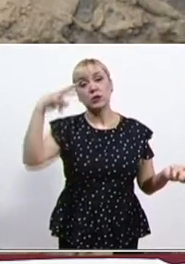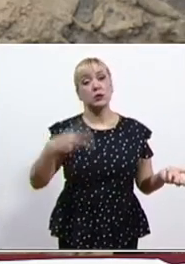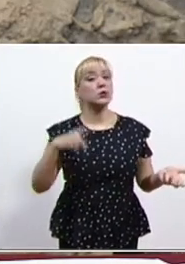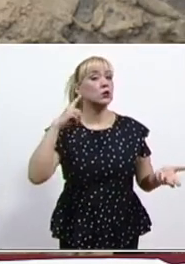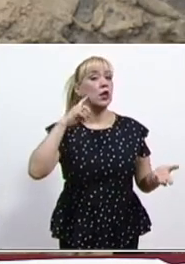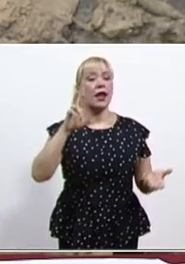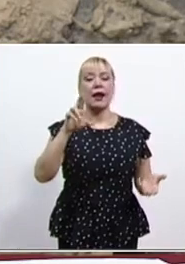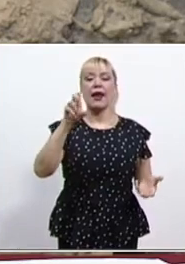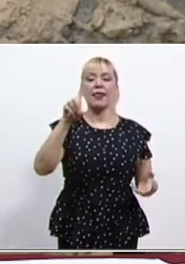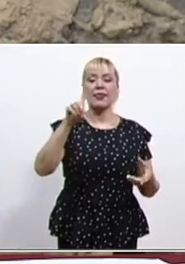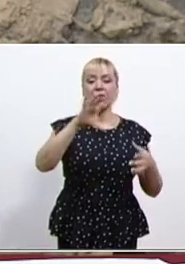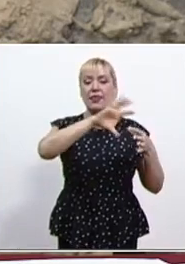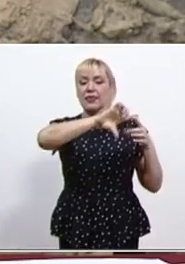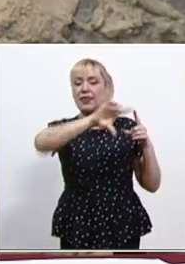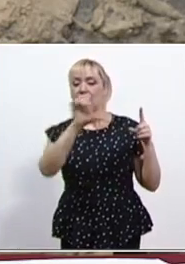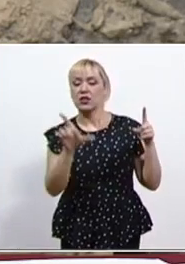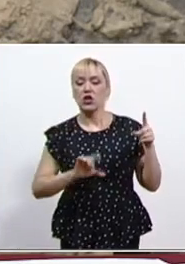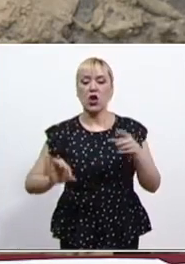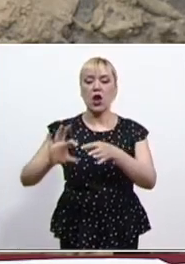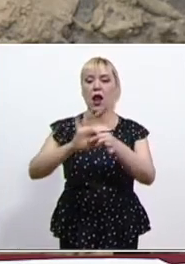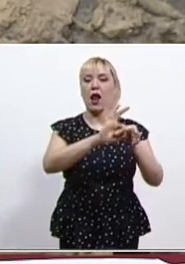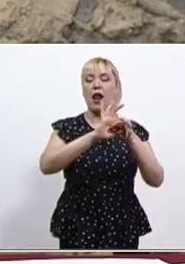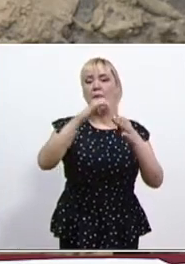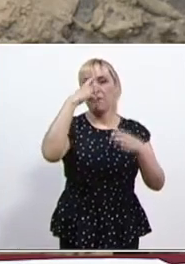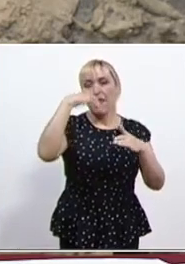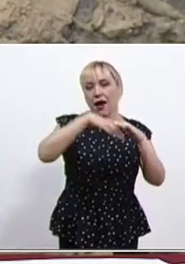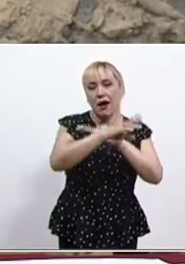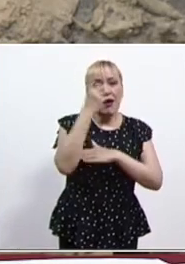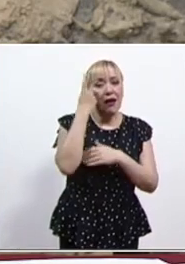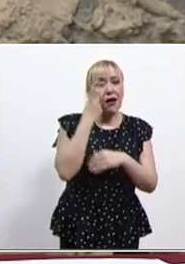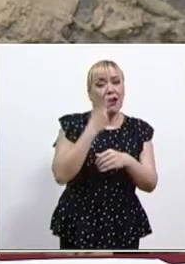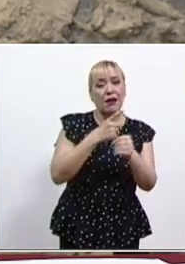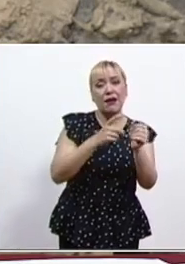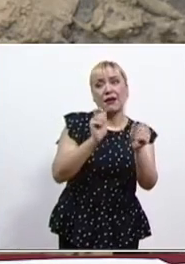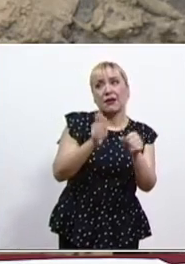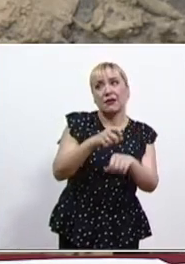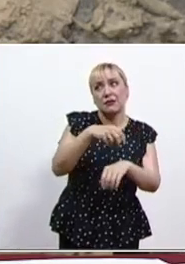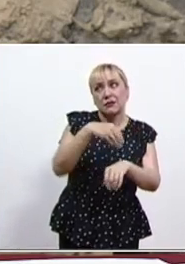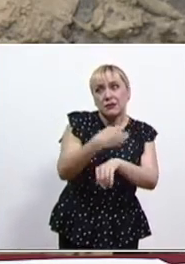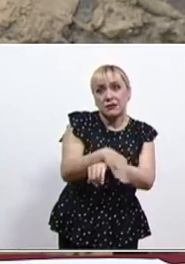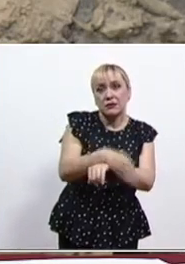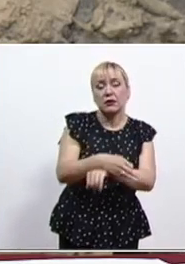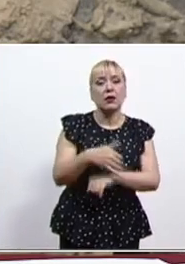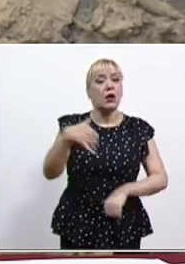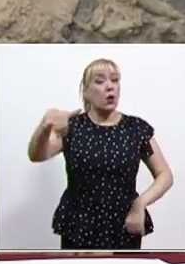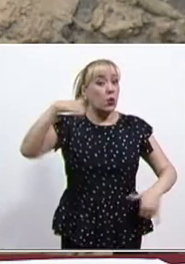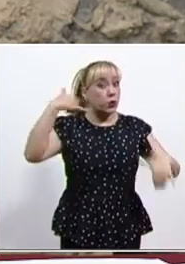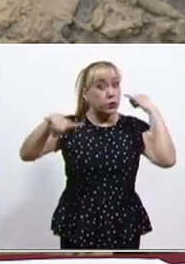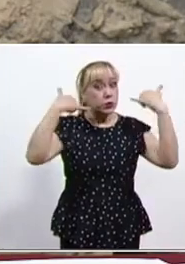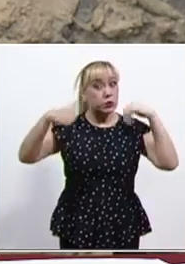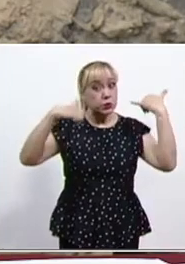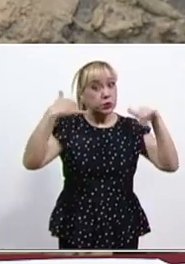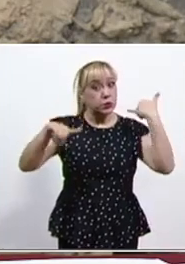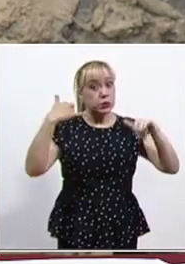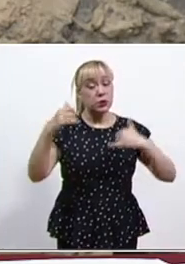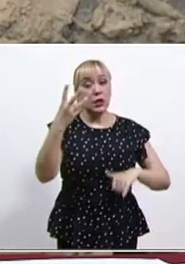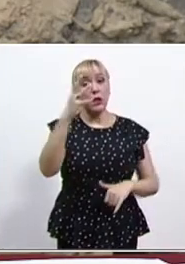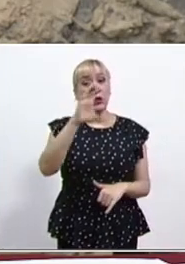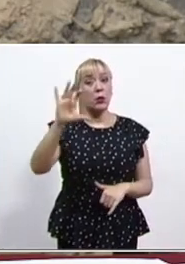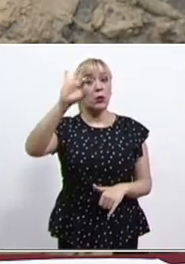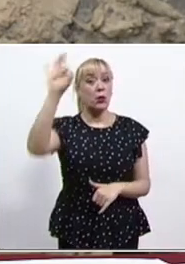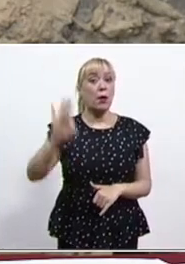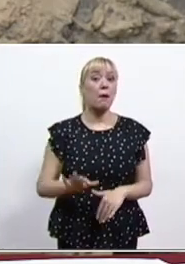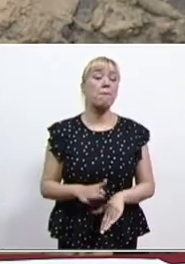Nacional de Refugios recibió un 300% más de llamadas de auxilio que